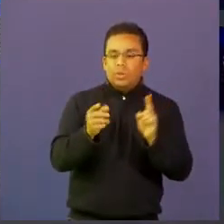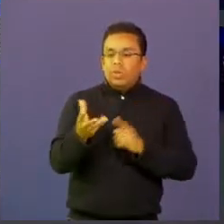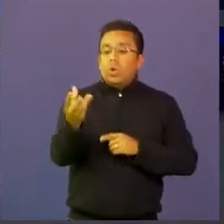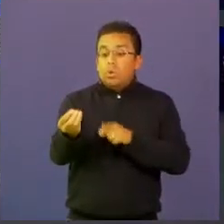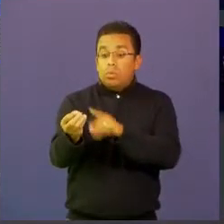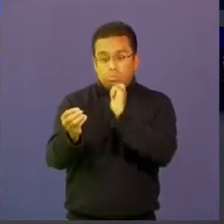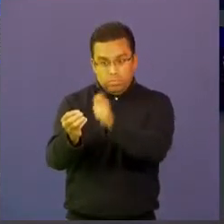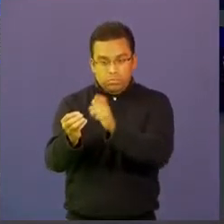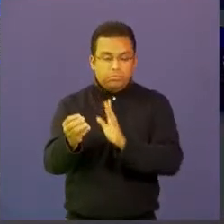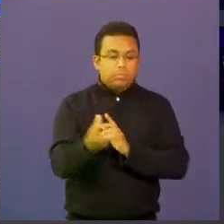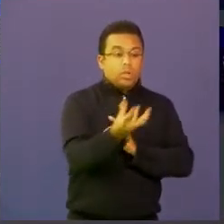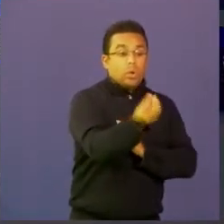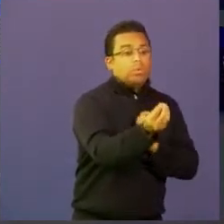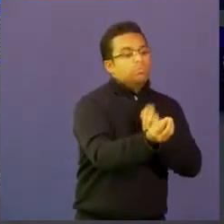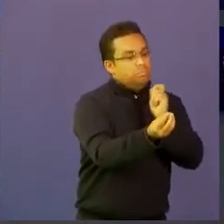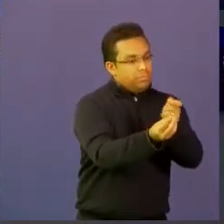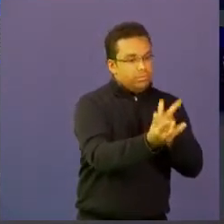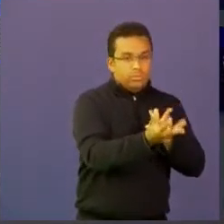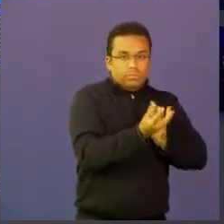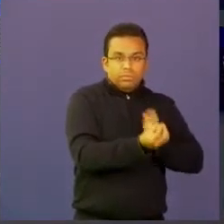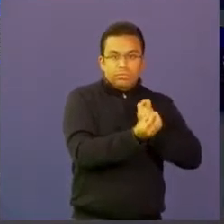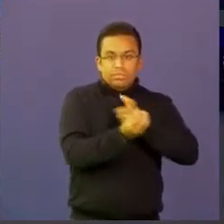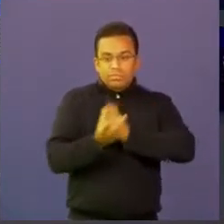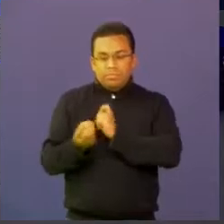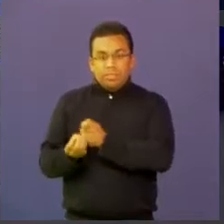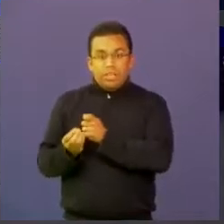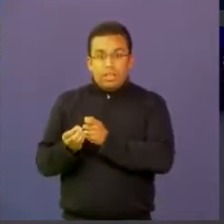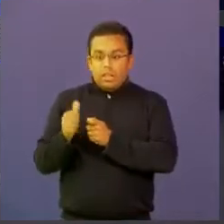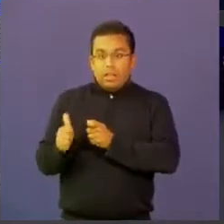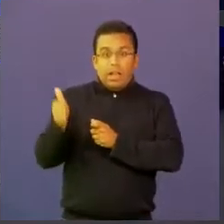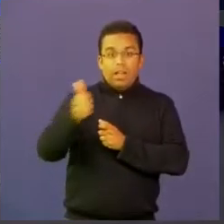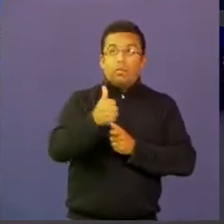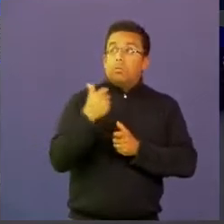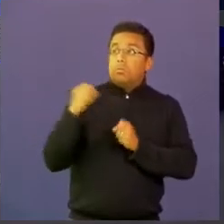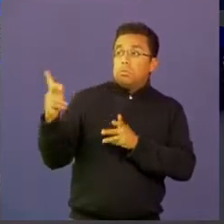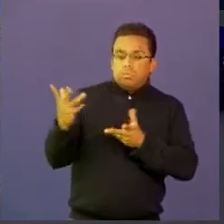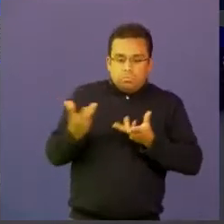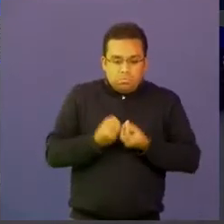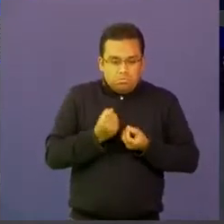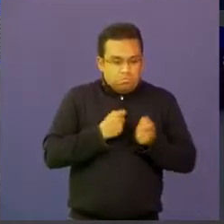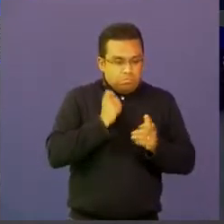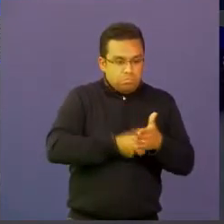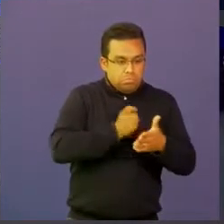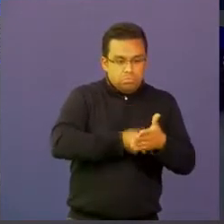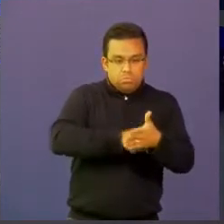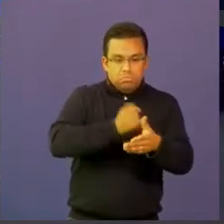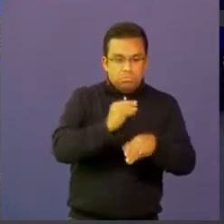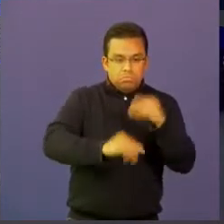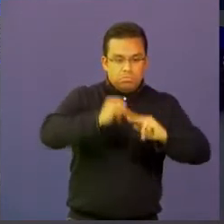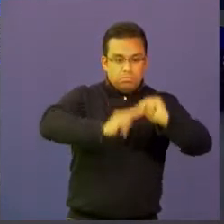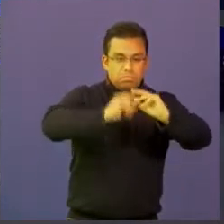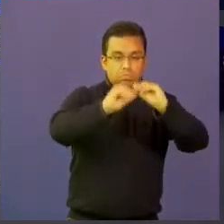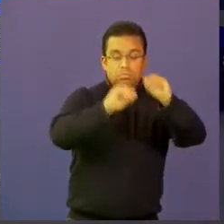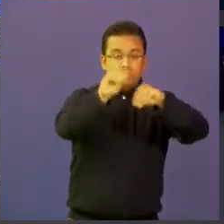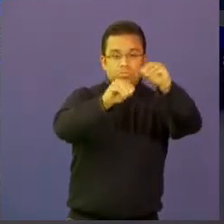colaborativo que permite a cada uno hacer parte del gran pues del gran esquema final